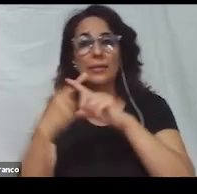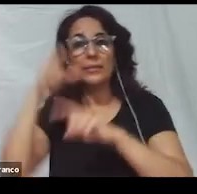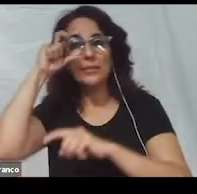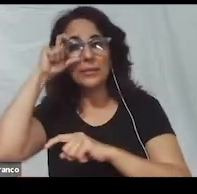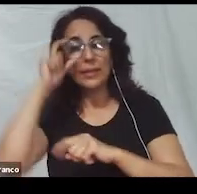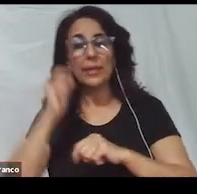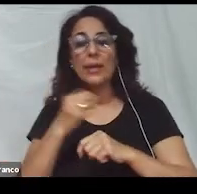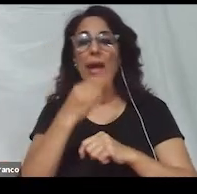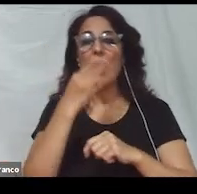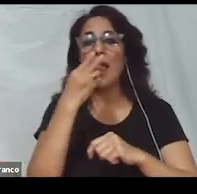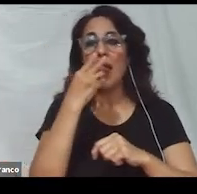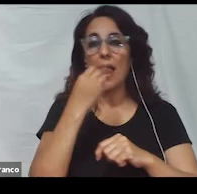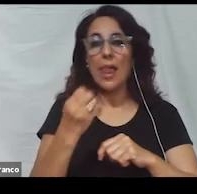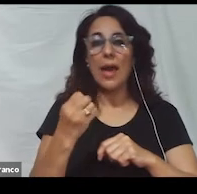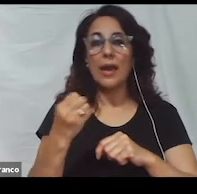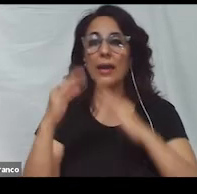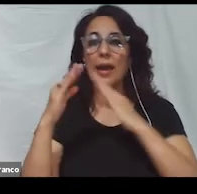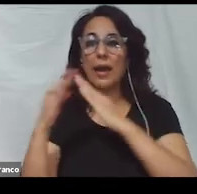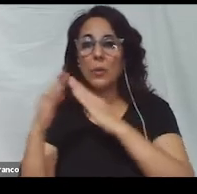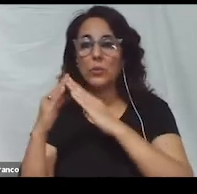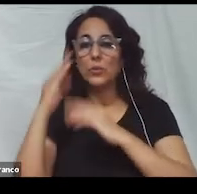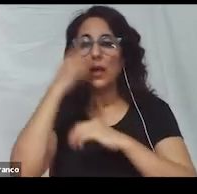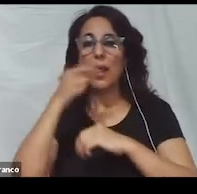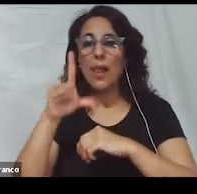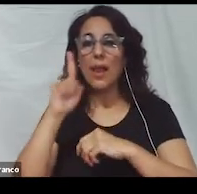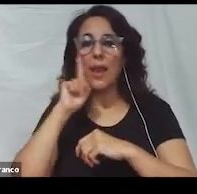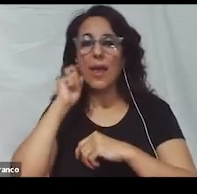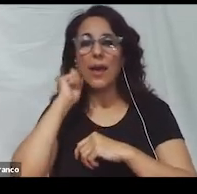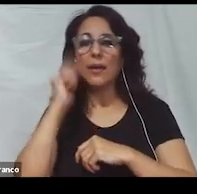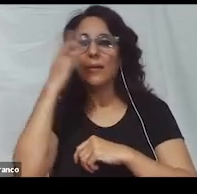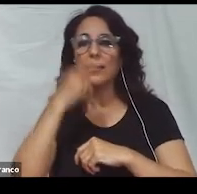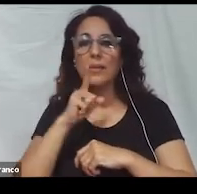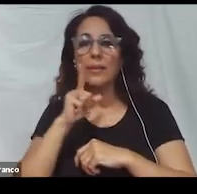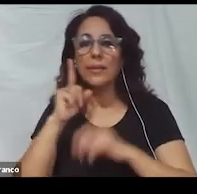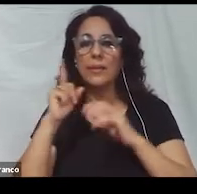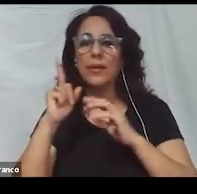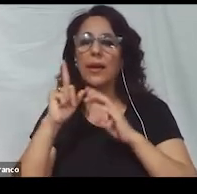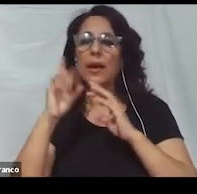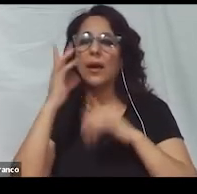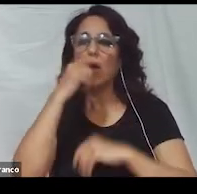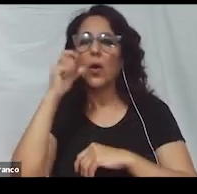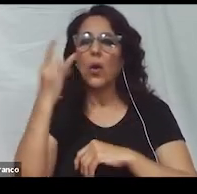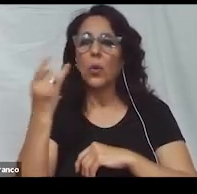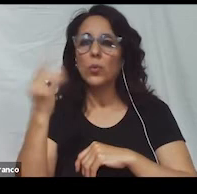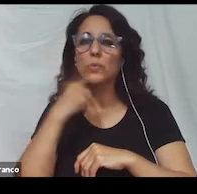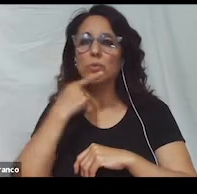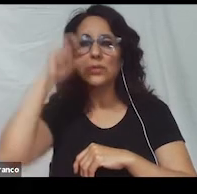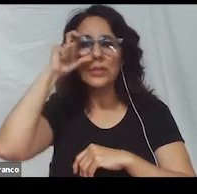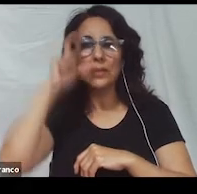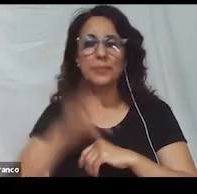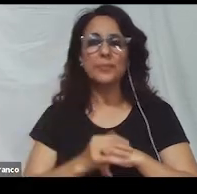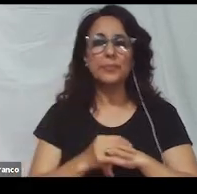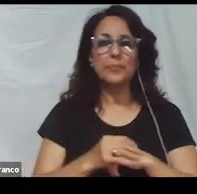herramientas son muy útiles no solo para validar si la accesibilidad web que están utilizando ustedes, porque les sale un score,